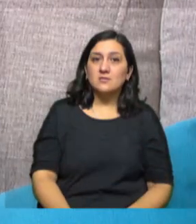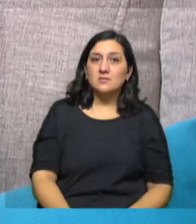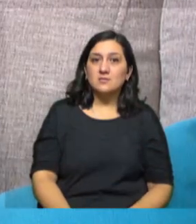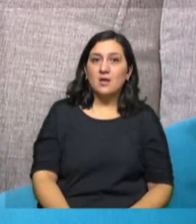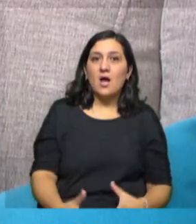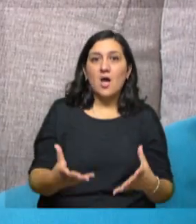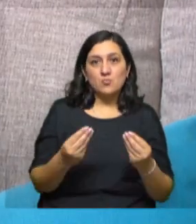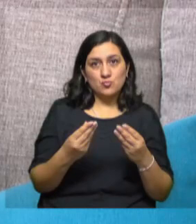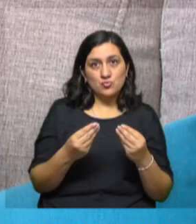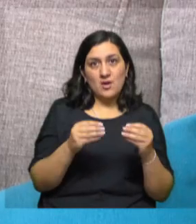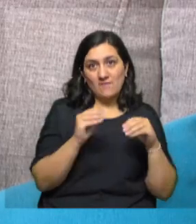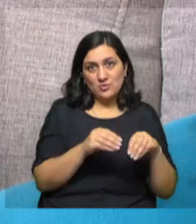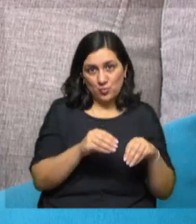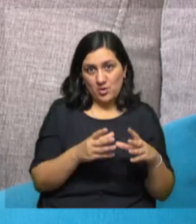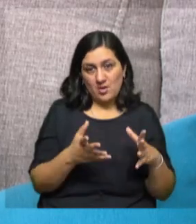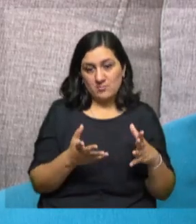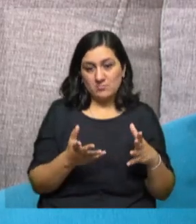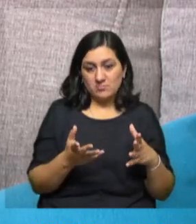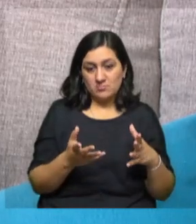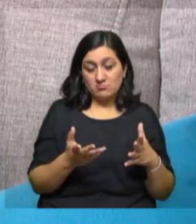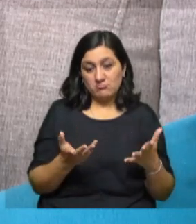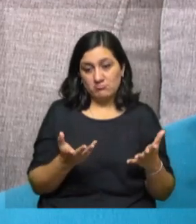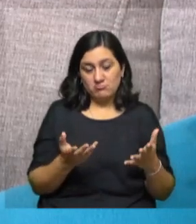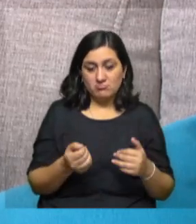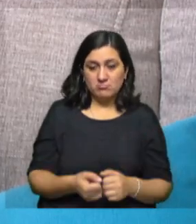Y hay muchos tipos de basura.